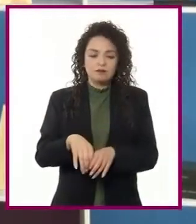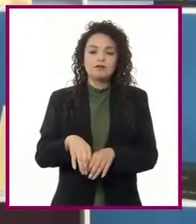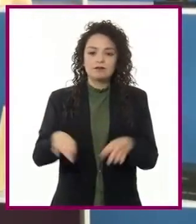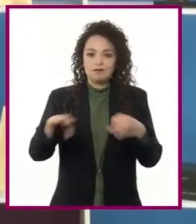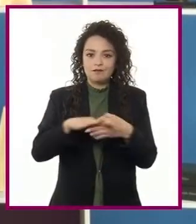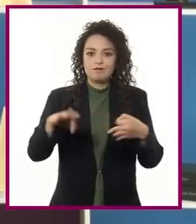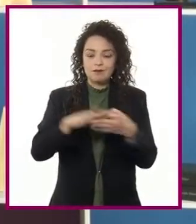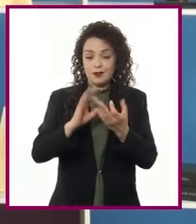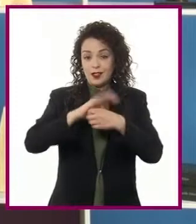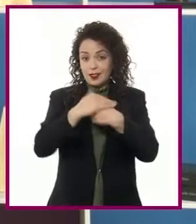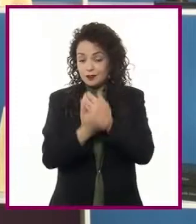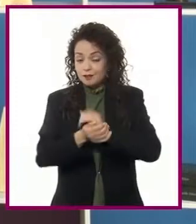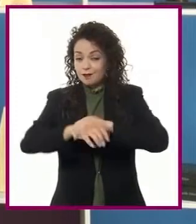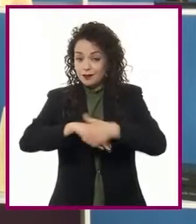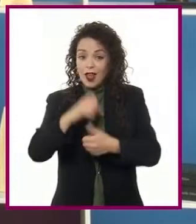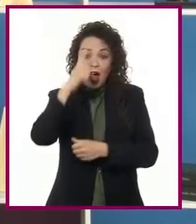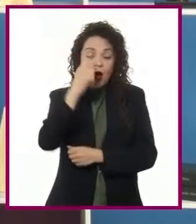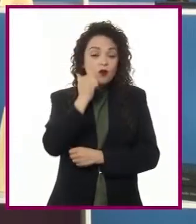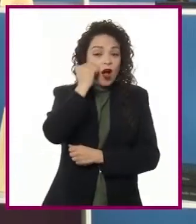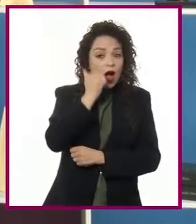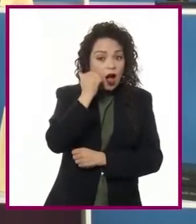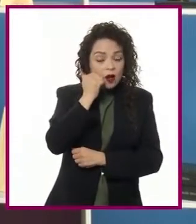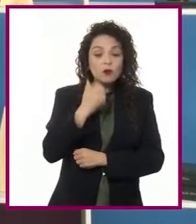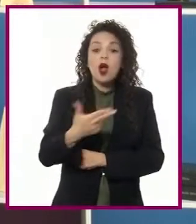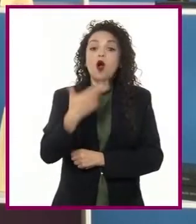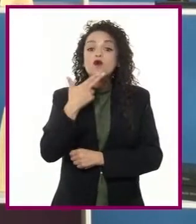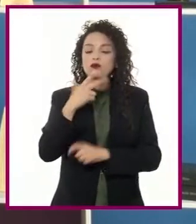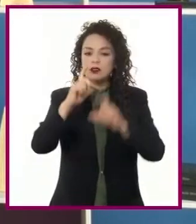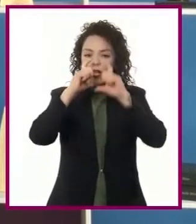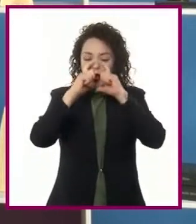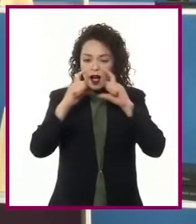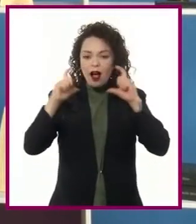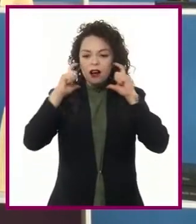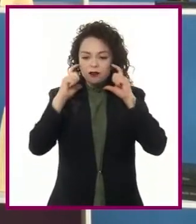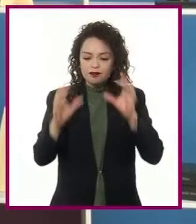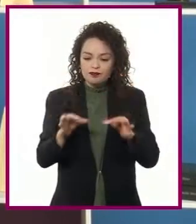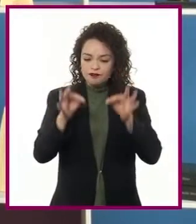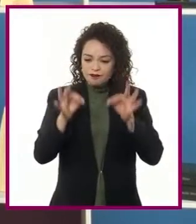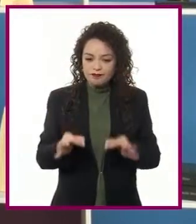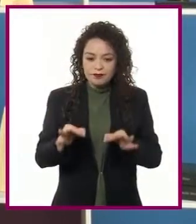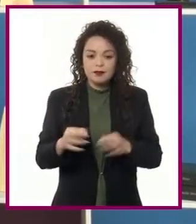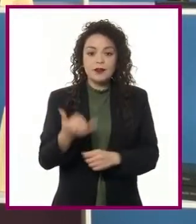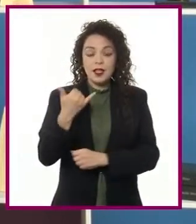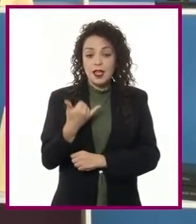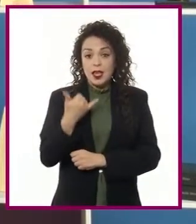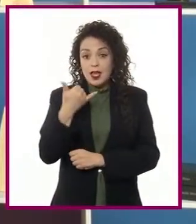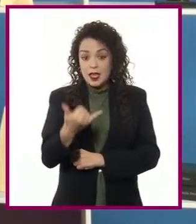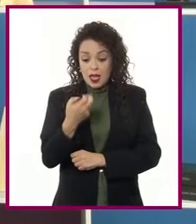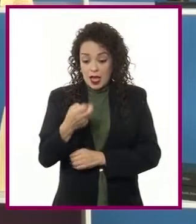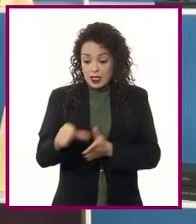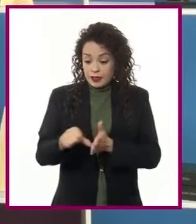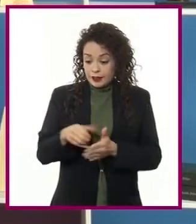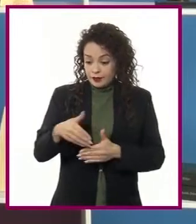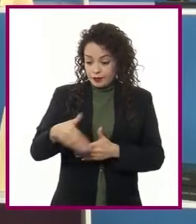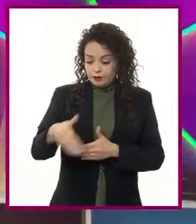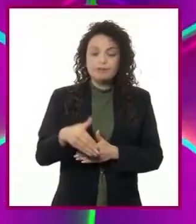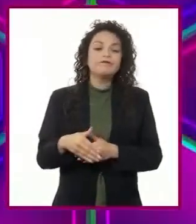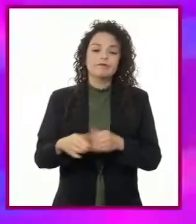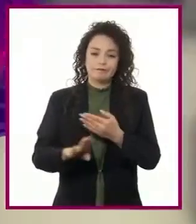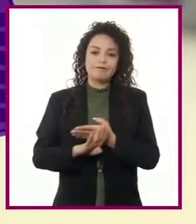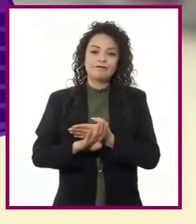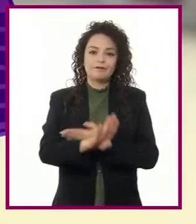constantemente con agua y jabón, usar correctamente el cubrebocas y, en la medida de lo posible, en estos meses eviten salir de